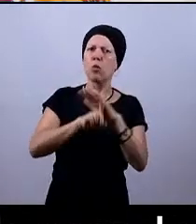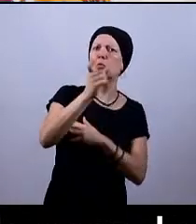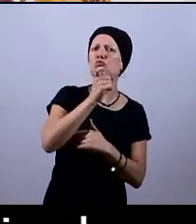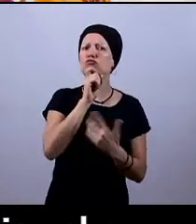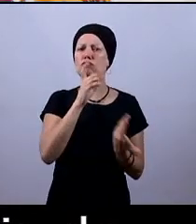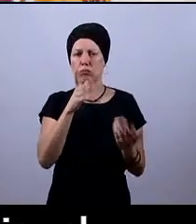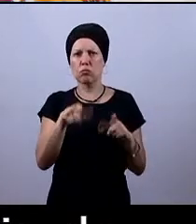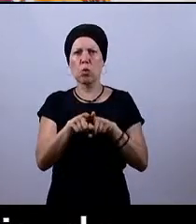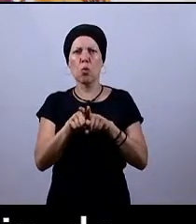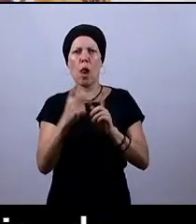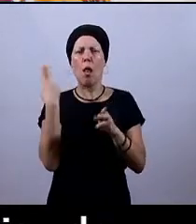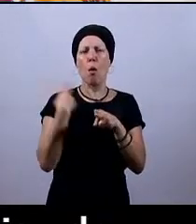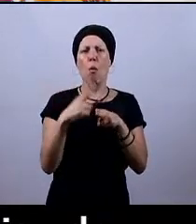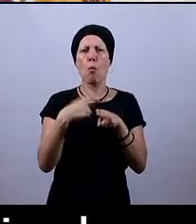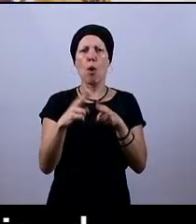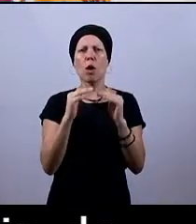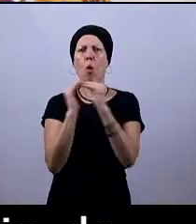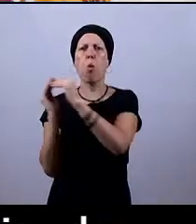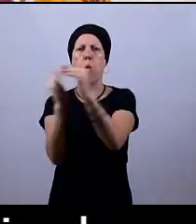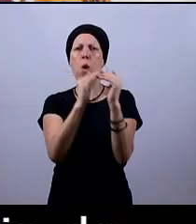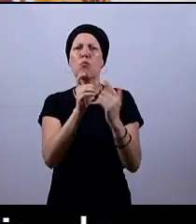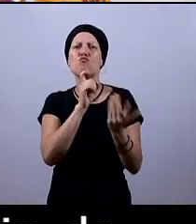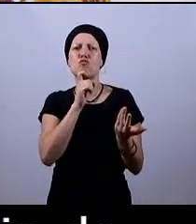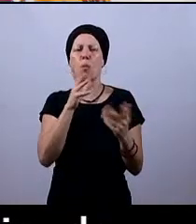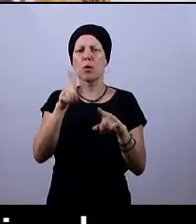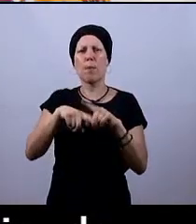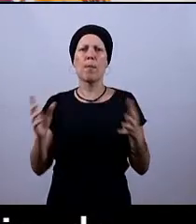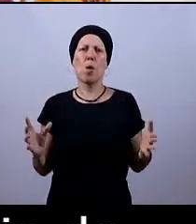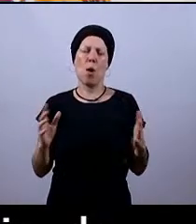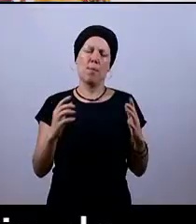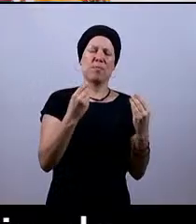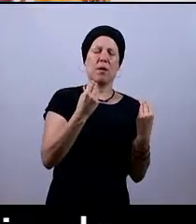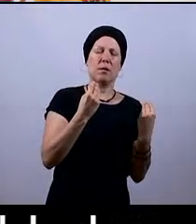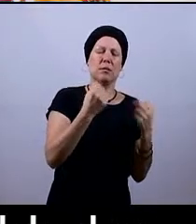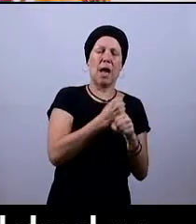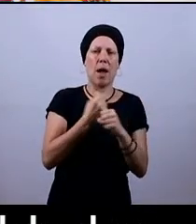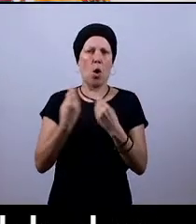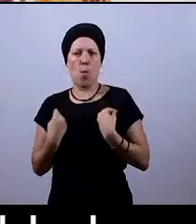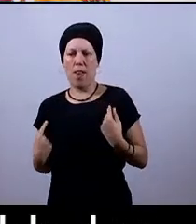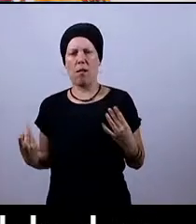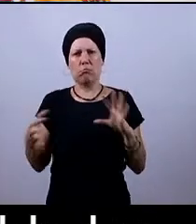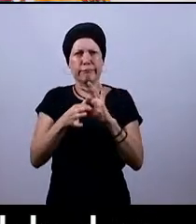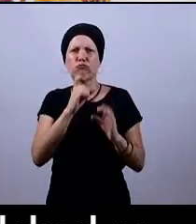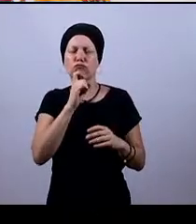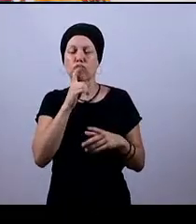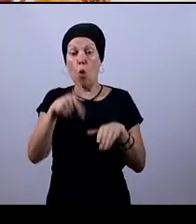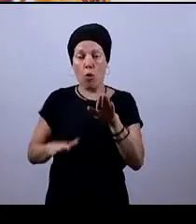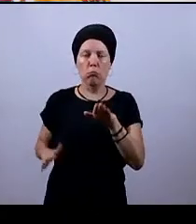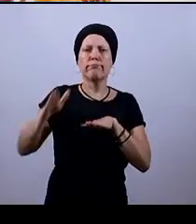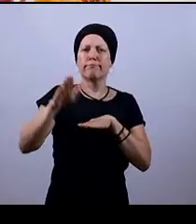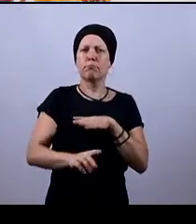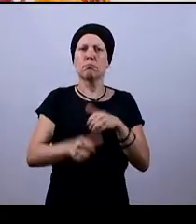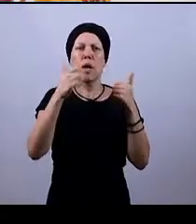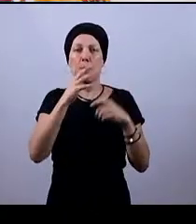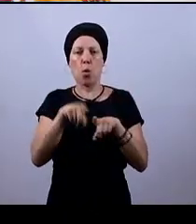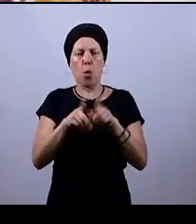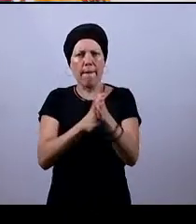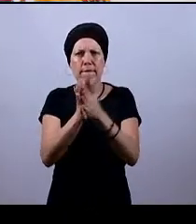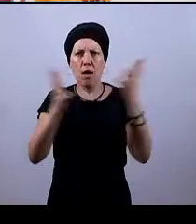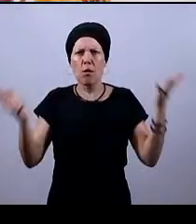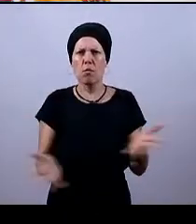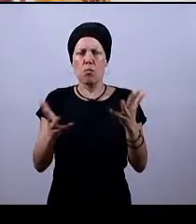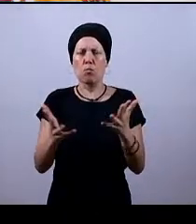en esas políticas de igualdad y de conciliación. Hoy damos un paso más para ese fomento de